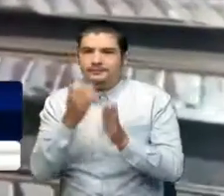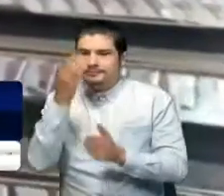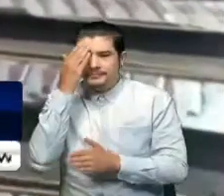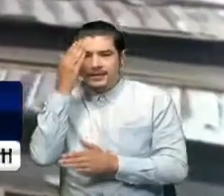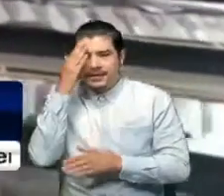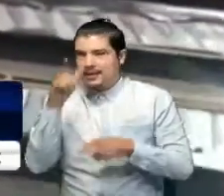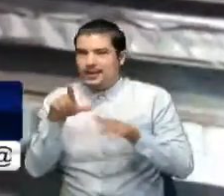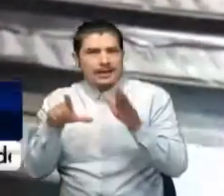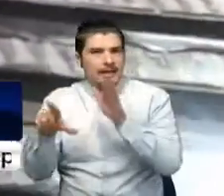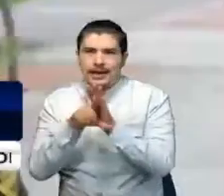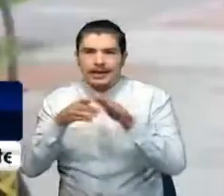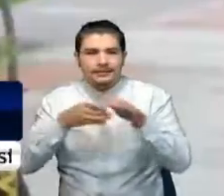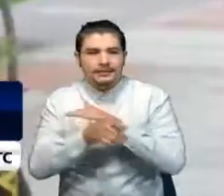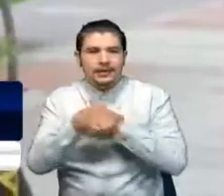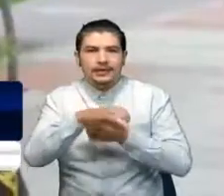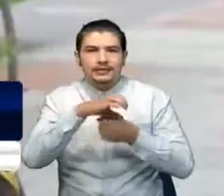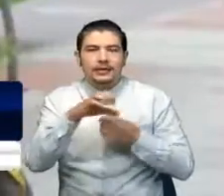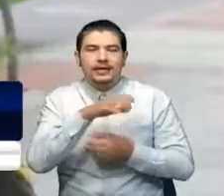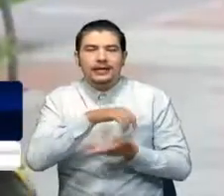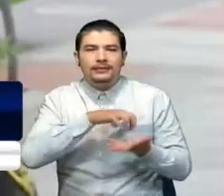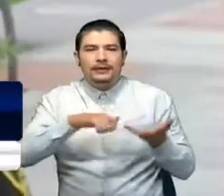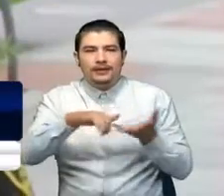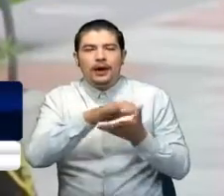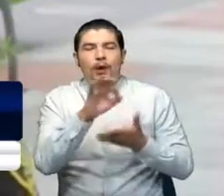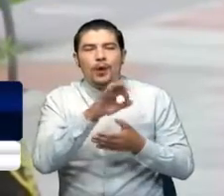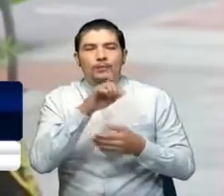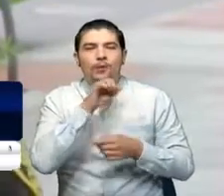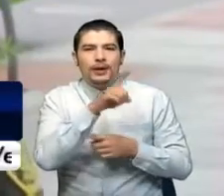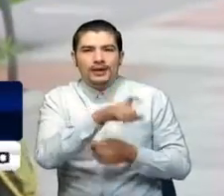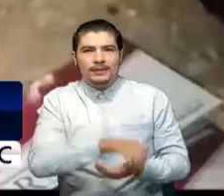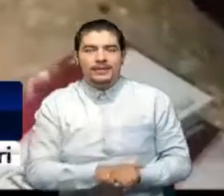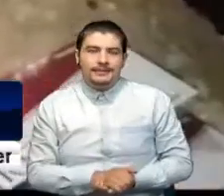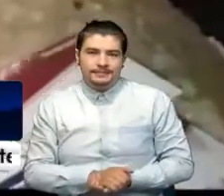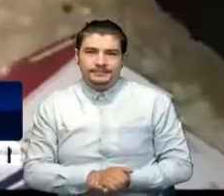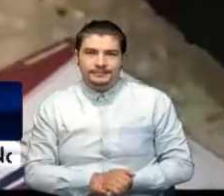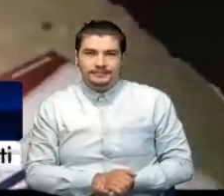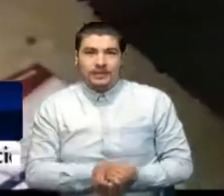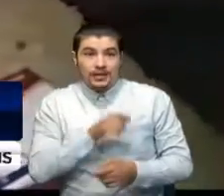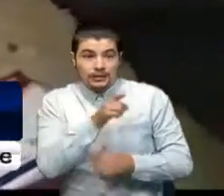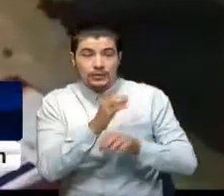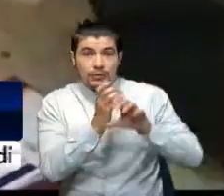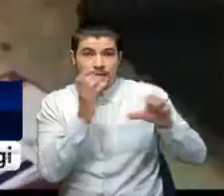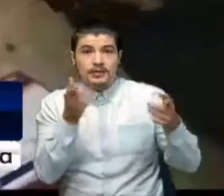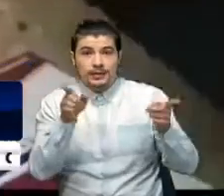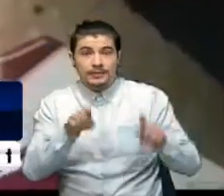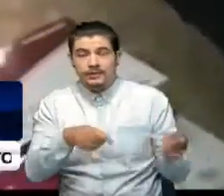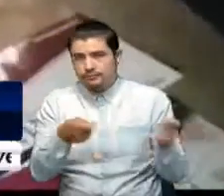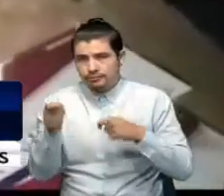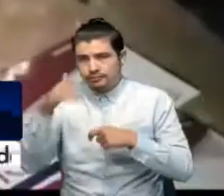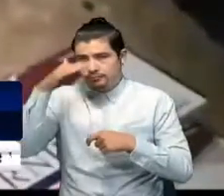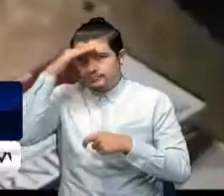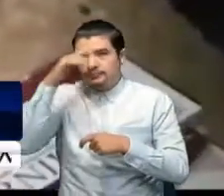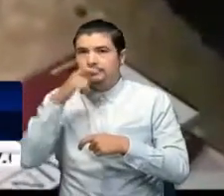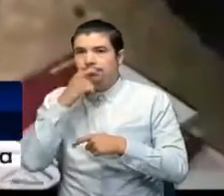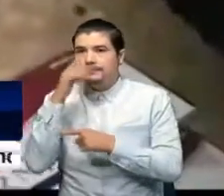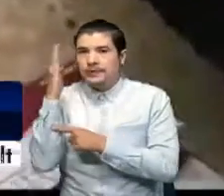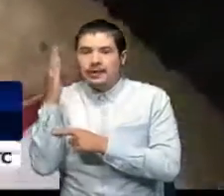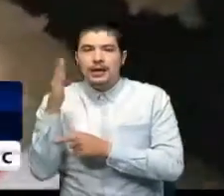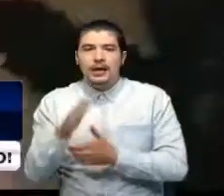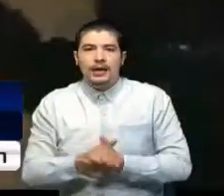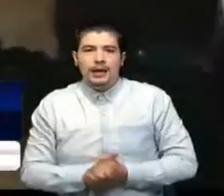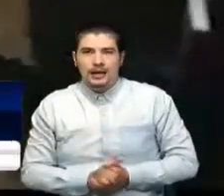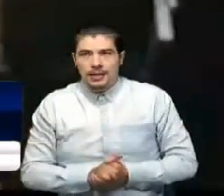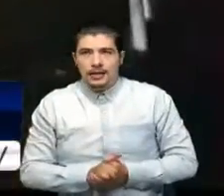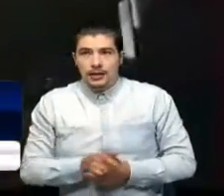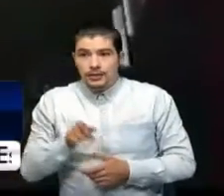Pudimos lograr dejar a disposición de la autoridad judicial competente tres personas y el vehículo que se movilizaba. Las autoridades de la DIAN y la Policía